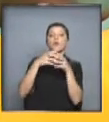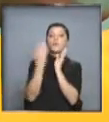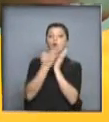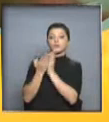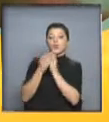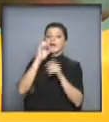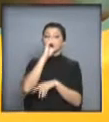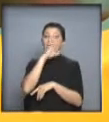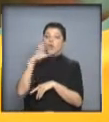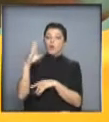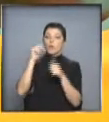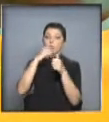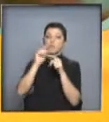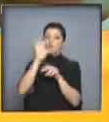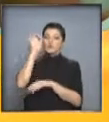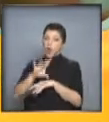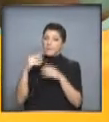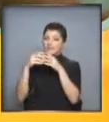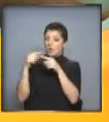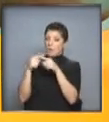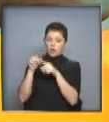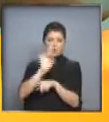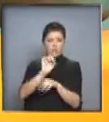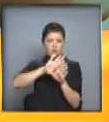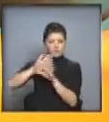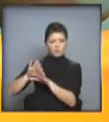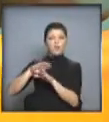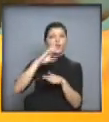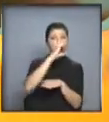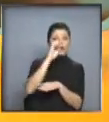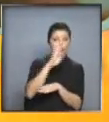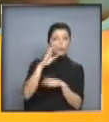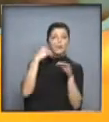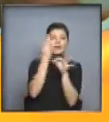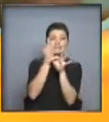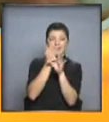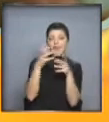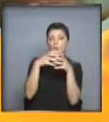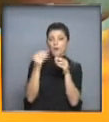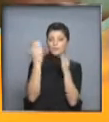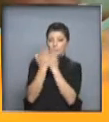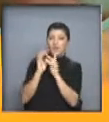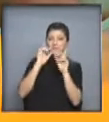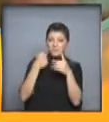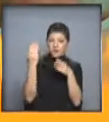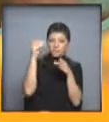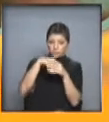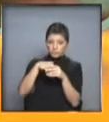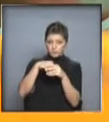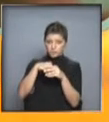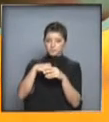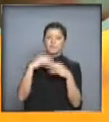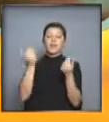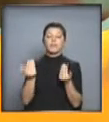club, y que no es necesariamente eso. Creo que también, no se va a comparar